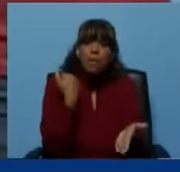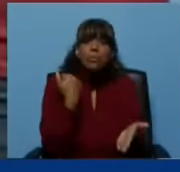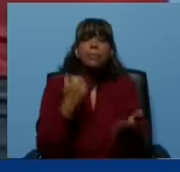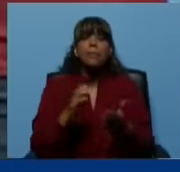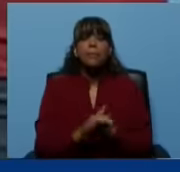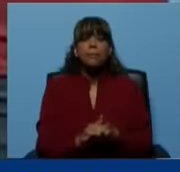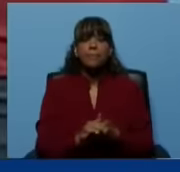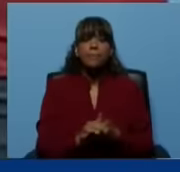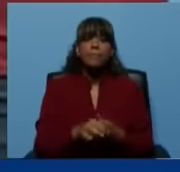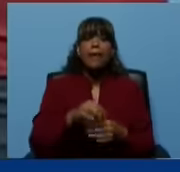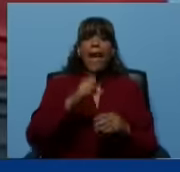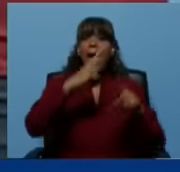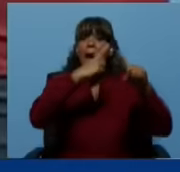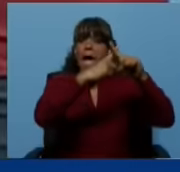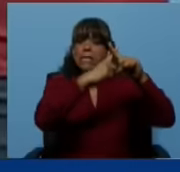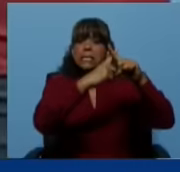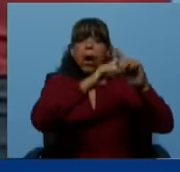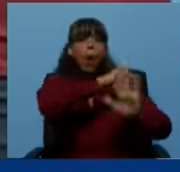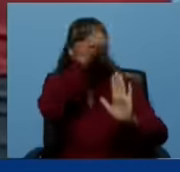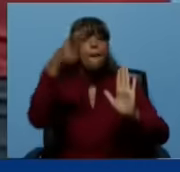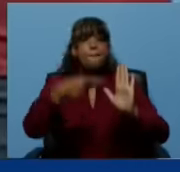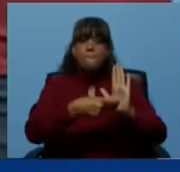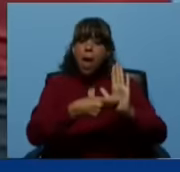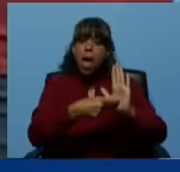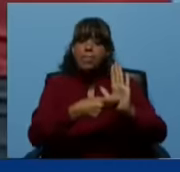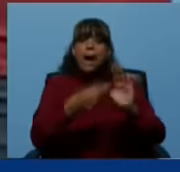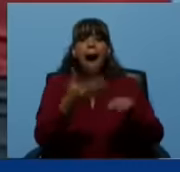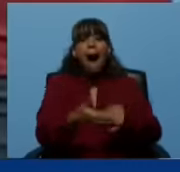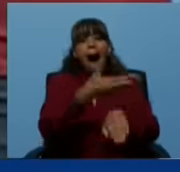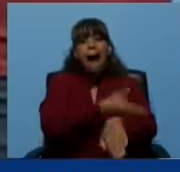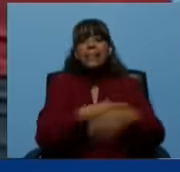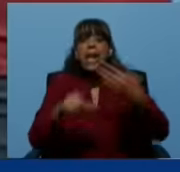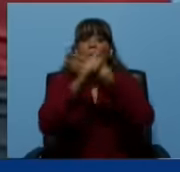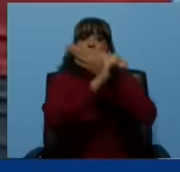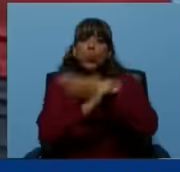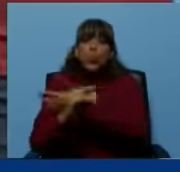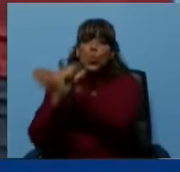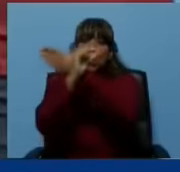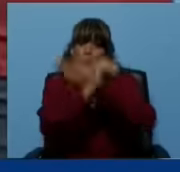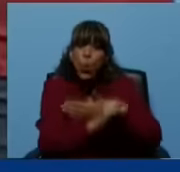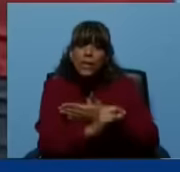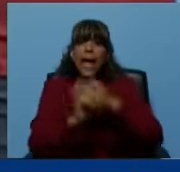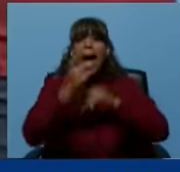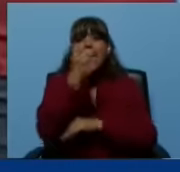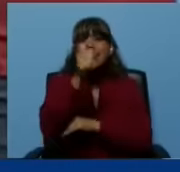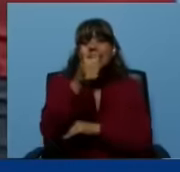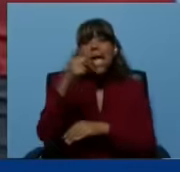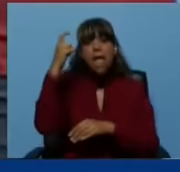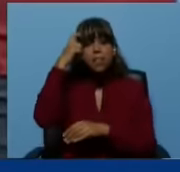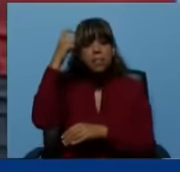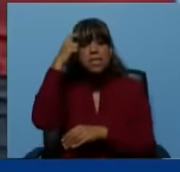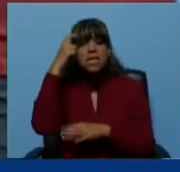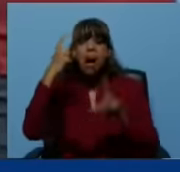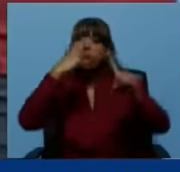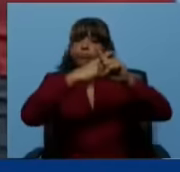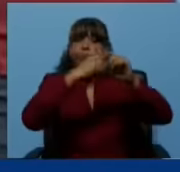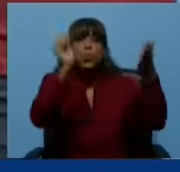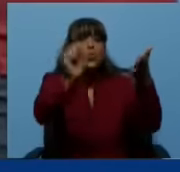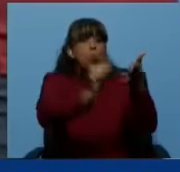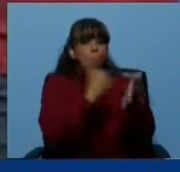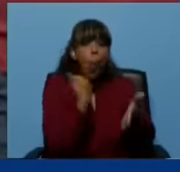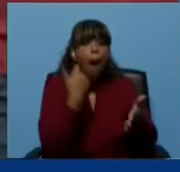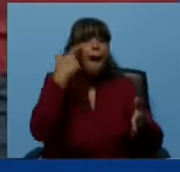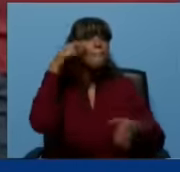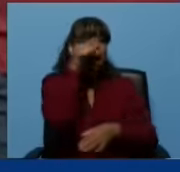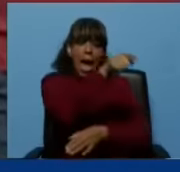social X, antes conocida como Twitter, durante 10 días de circulación en Venezuela para